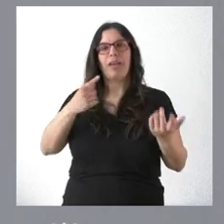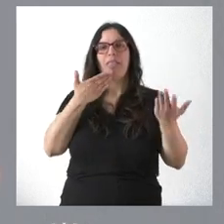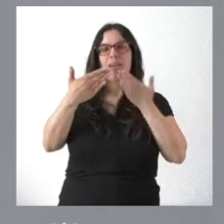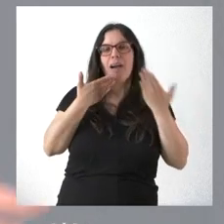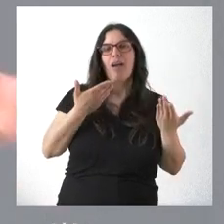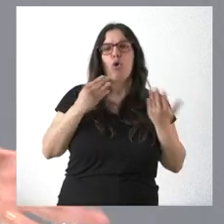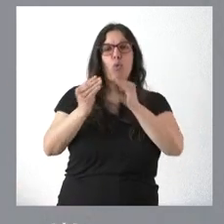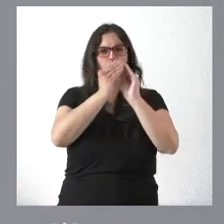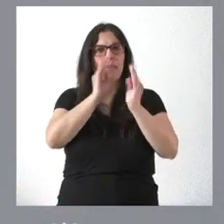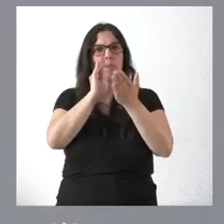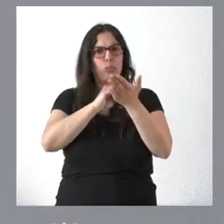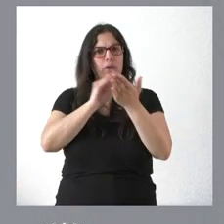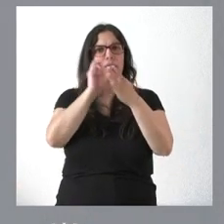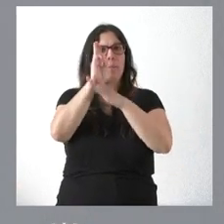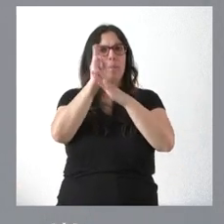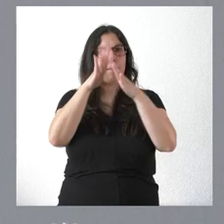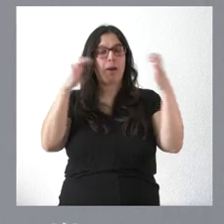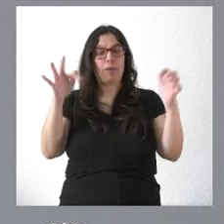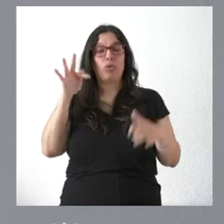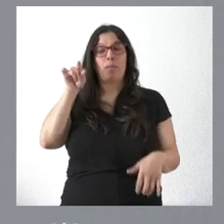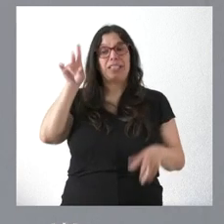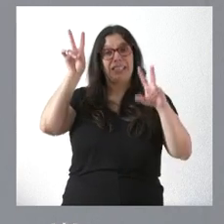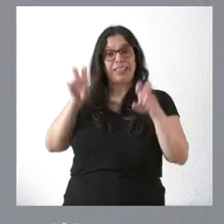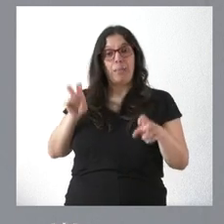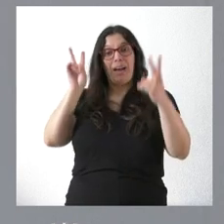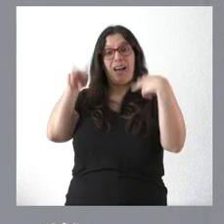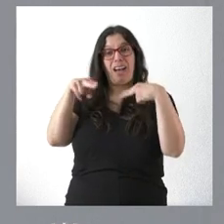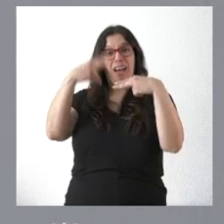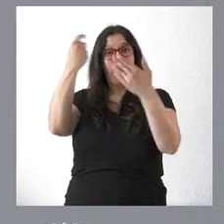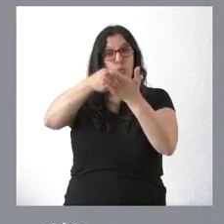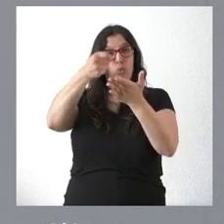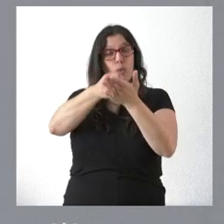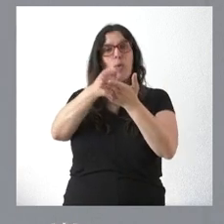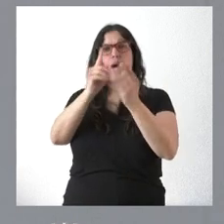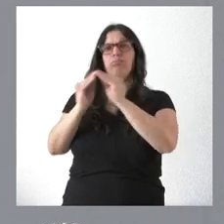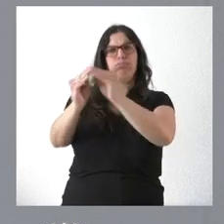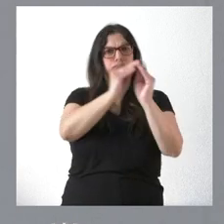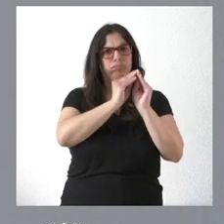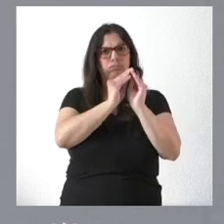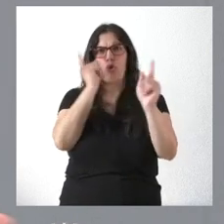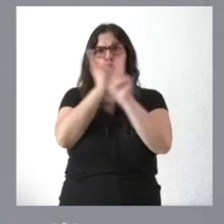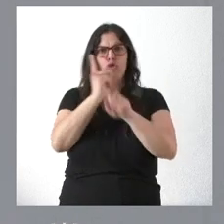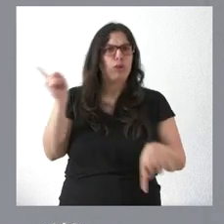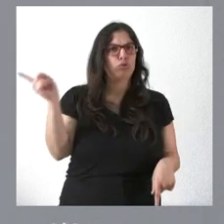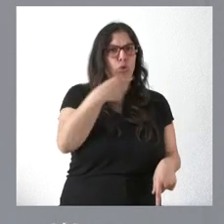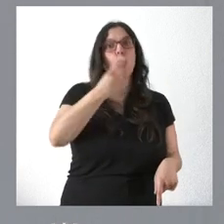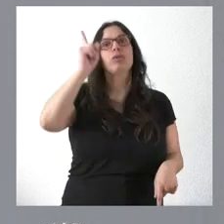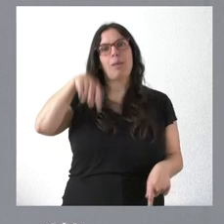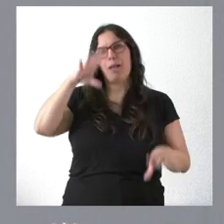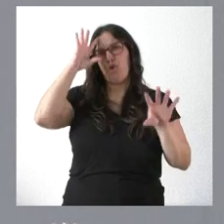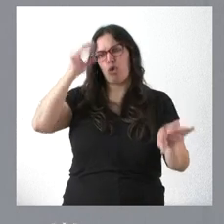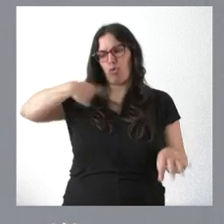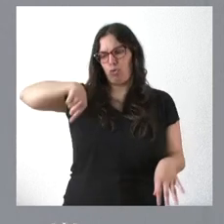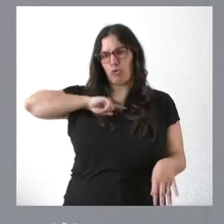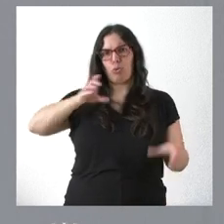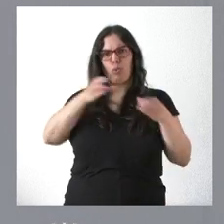ámbito parlamentario. Usted ha sacado en concreto un tema donde la unanimidad se produjo y, por supuesto, que en esta unanimidad hay que sumar claramente a la Junta de Castilla y León,